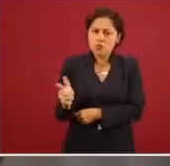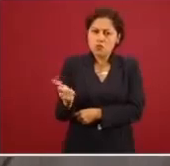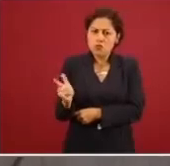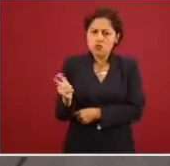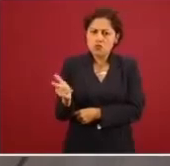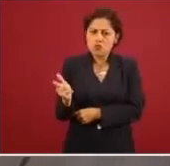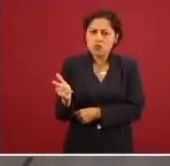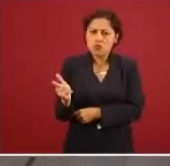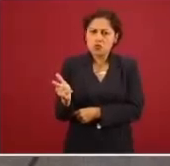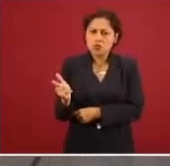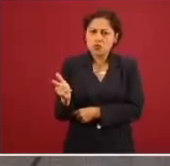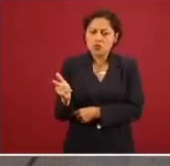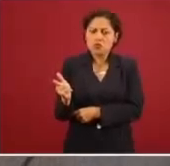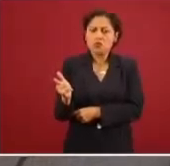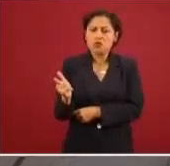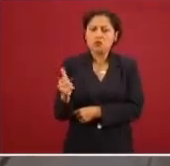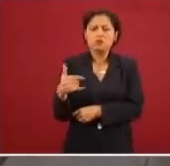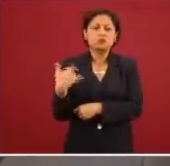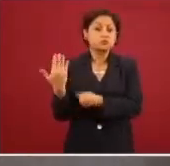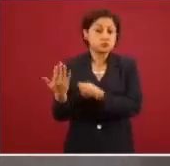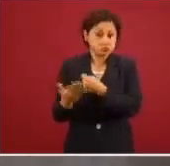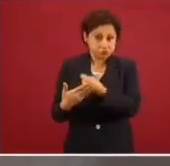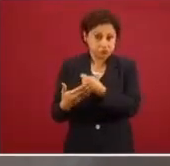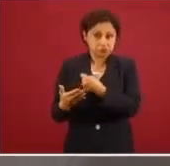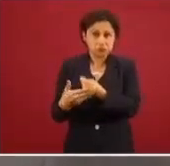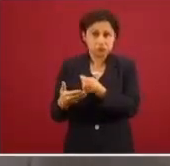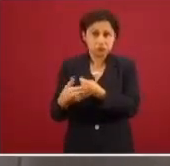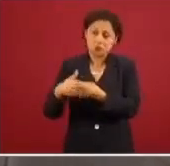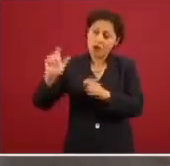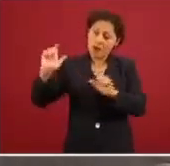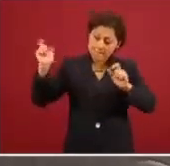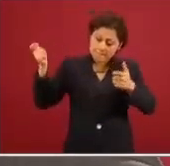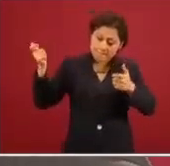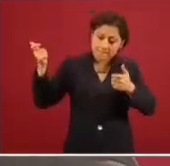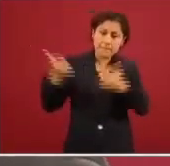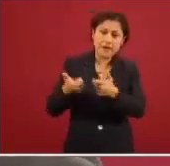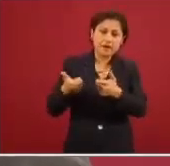una inyección de dinero